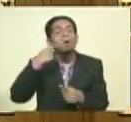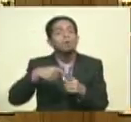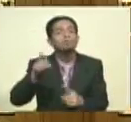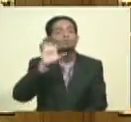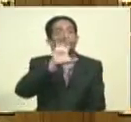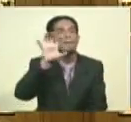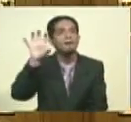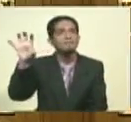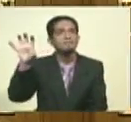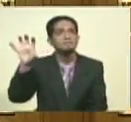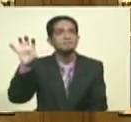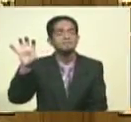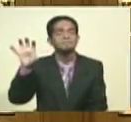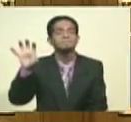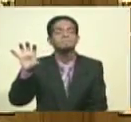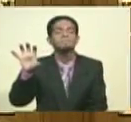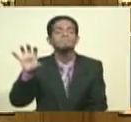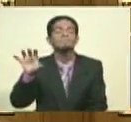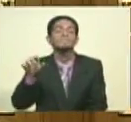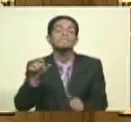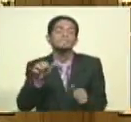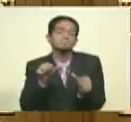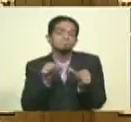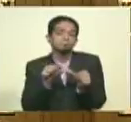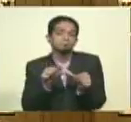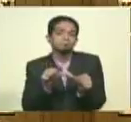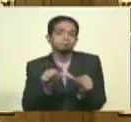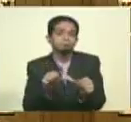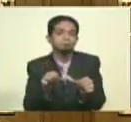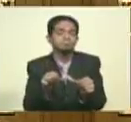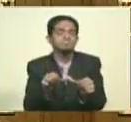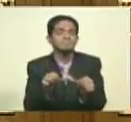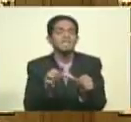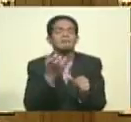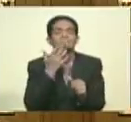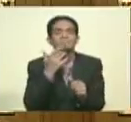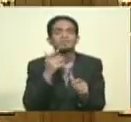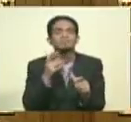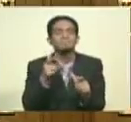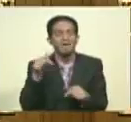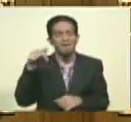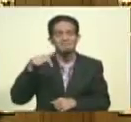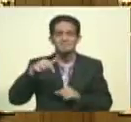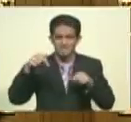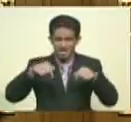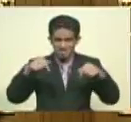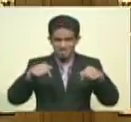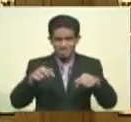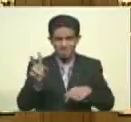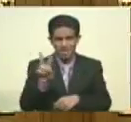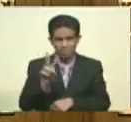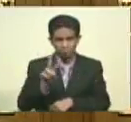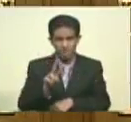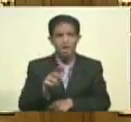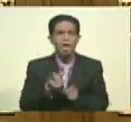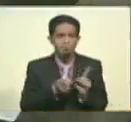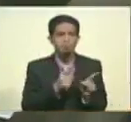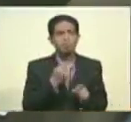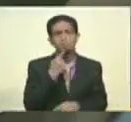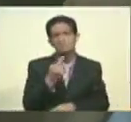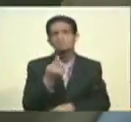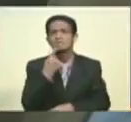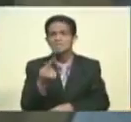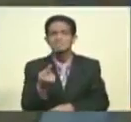por supuesto, lo siguen manejando en algunos ambientes aquí mismo en el país. Y siguen